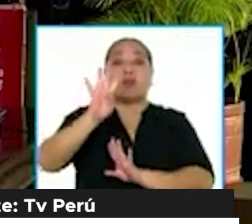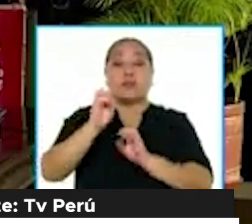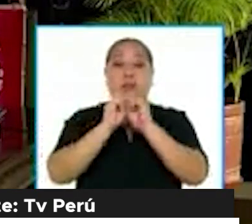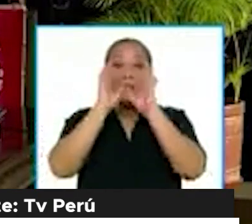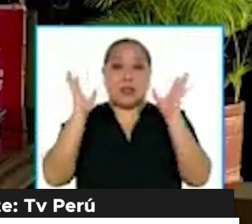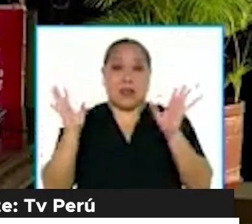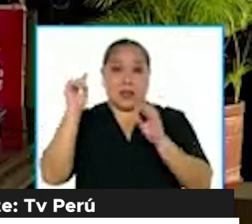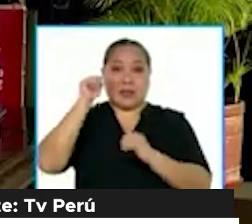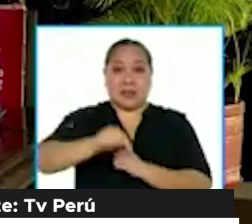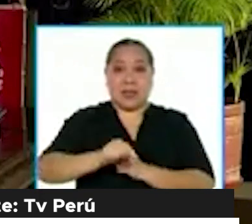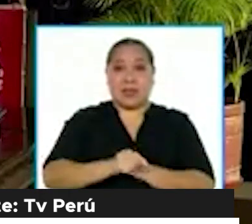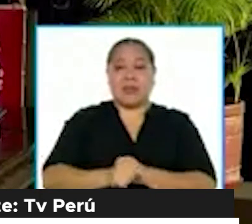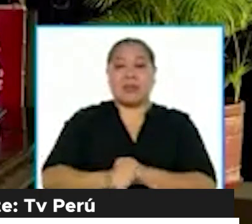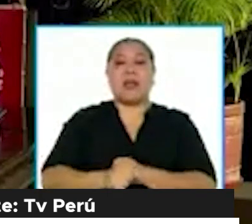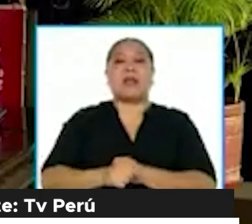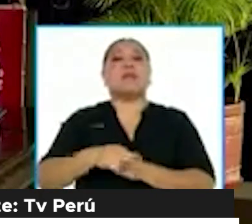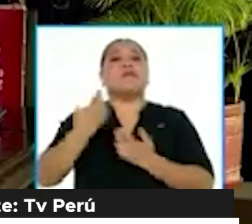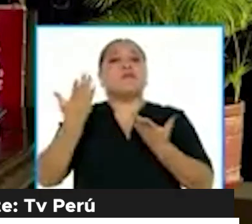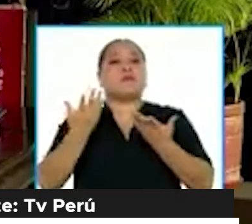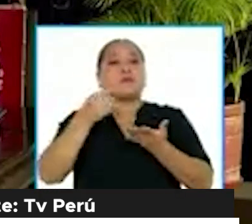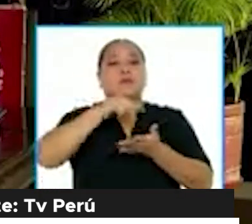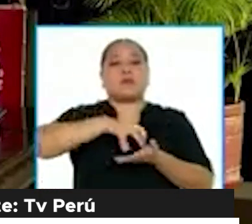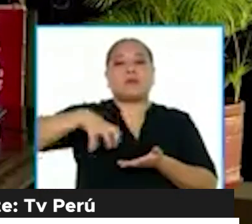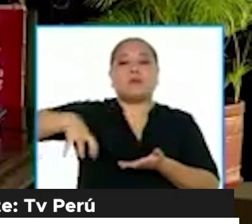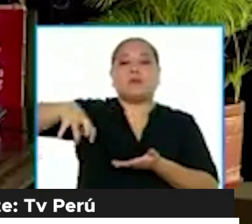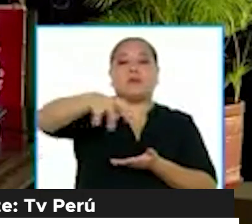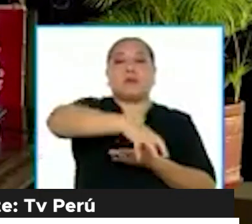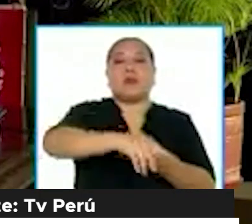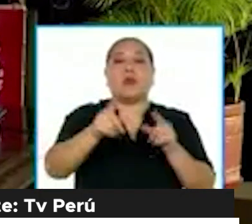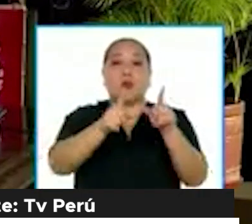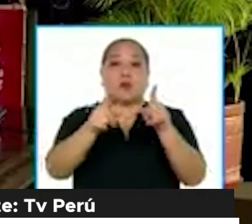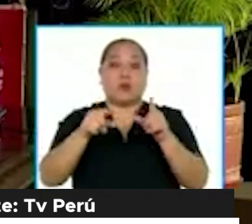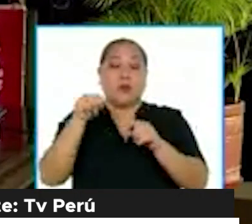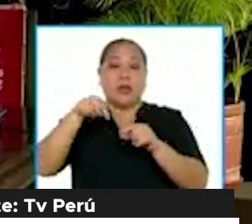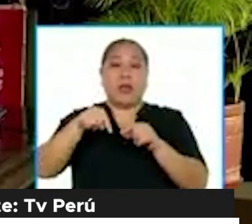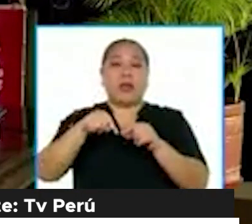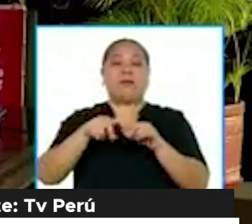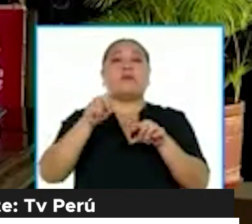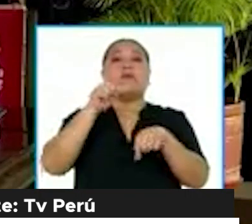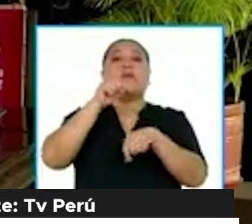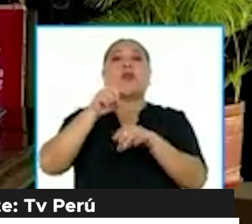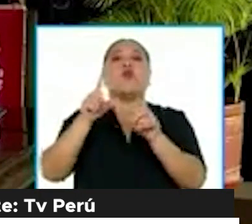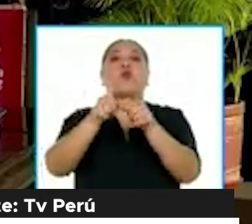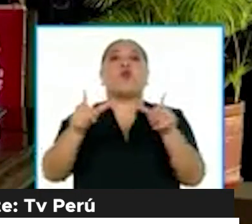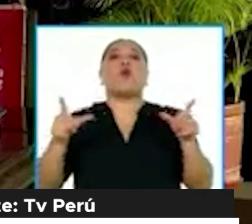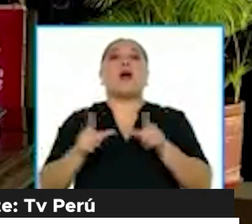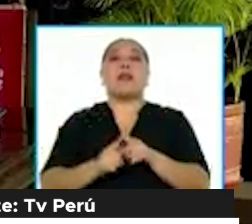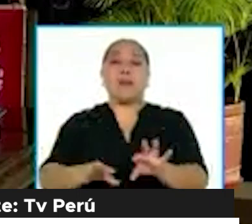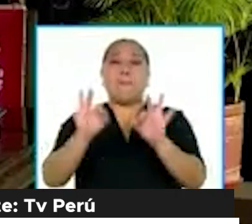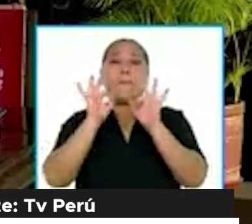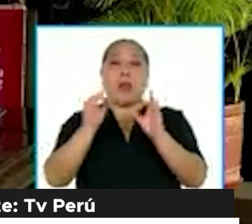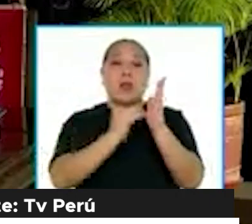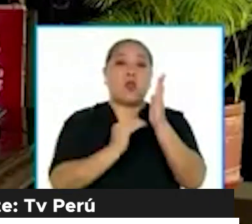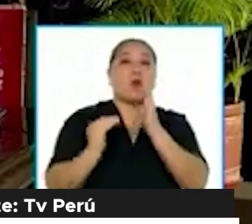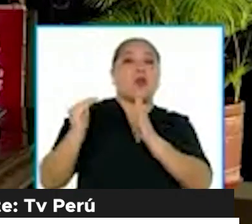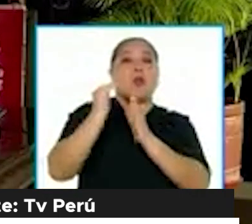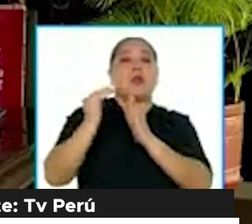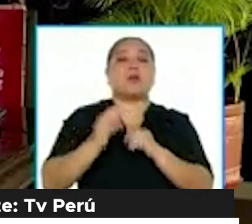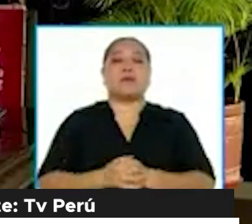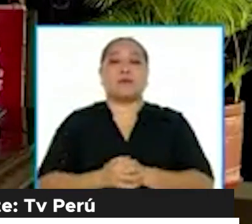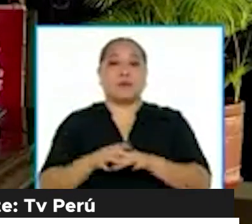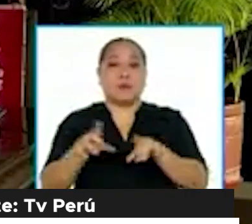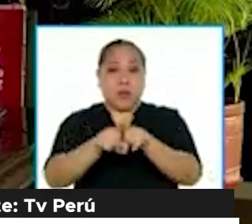dispuestas para las zonas de riesgo extremo sin embargo también hemos podido